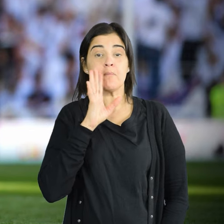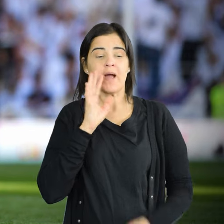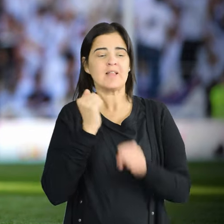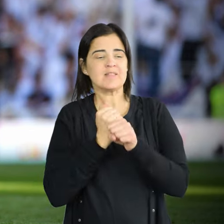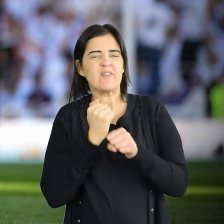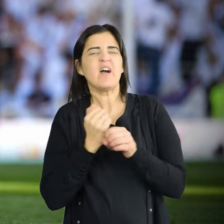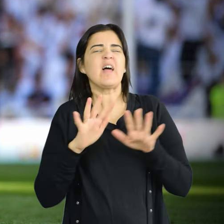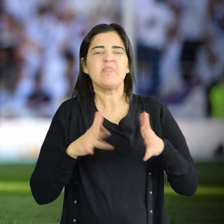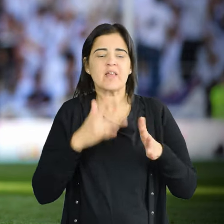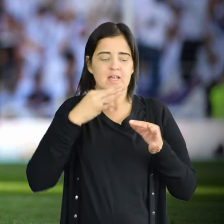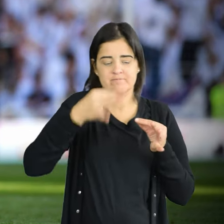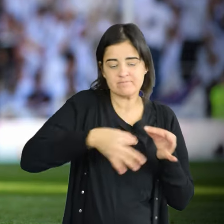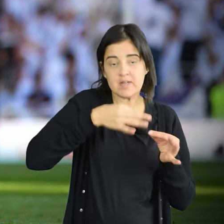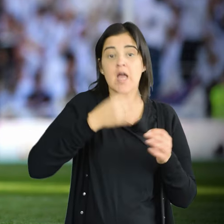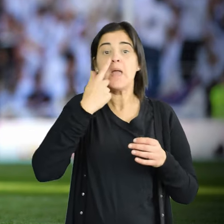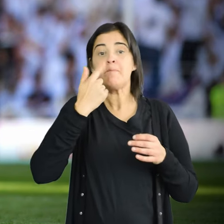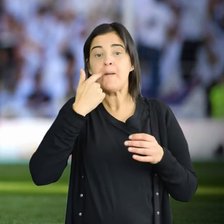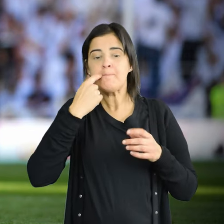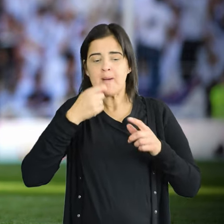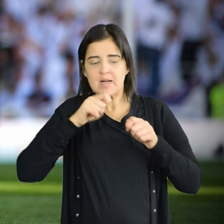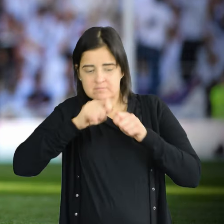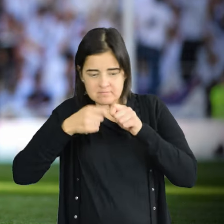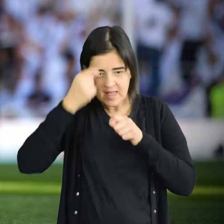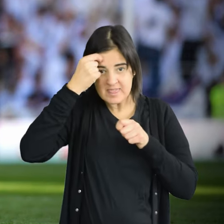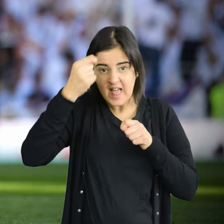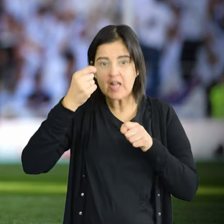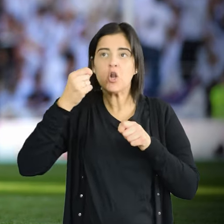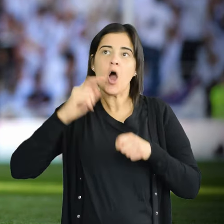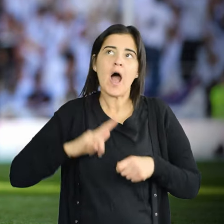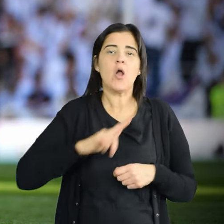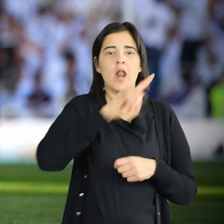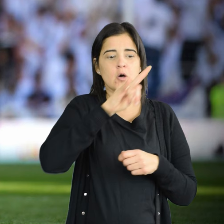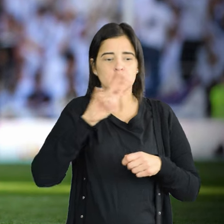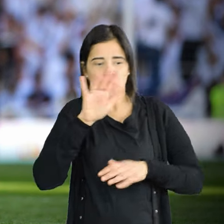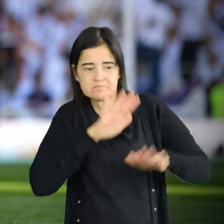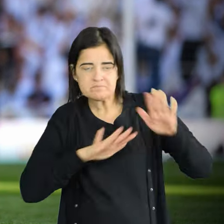su madre trabajaba como costurera y su padre era técnico aeronáutico